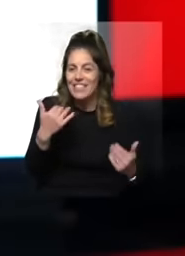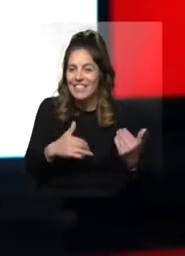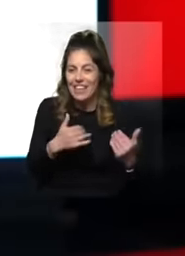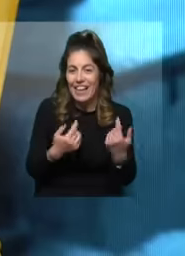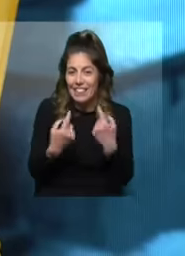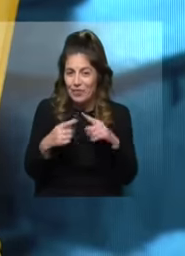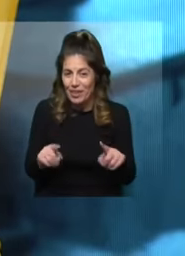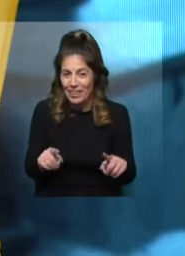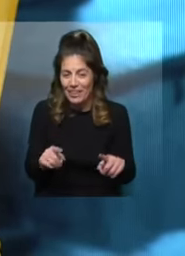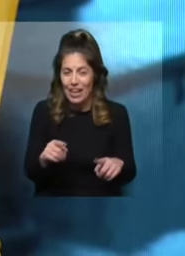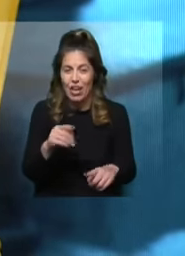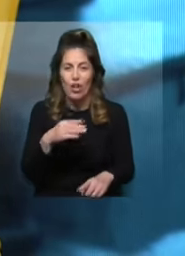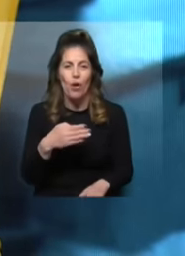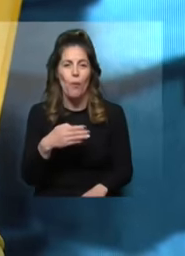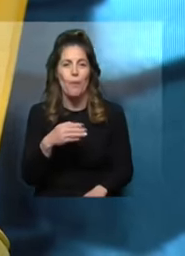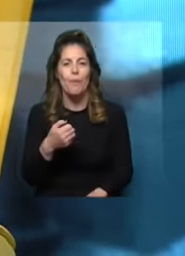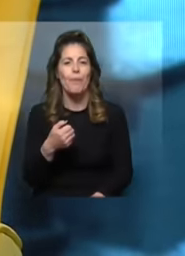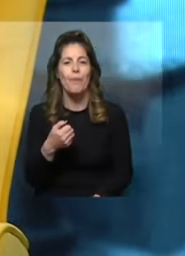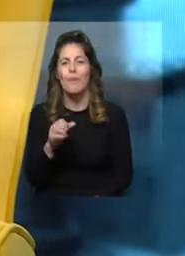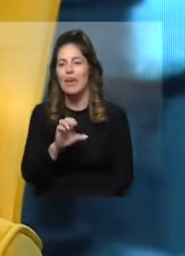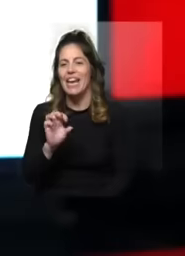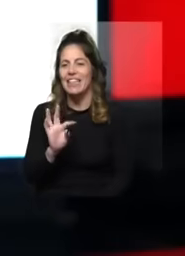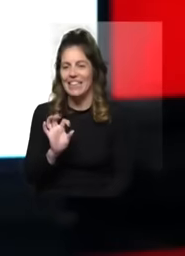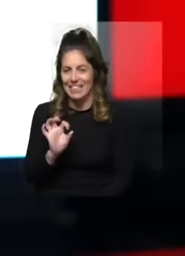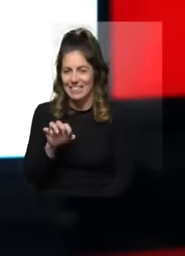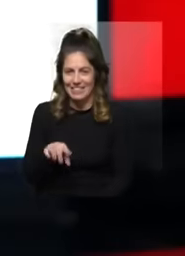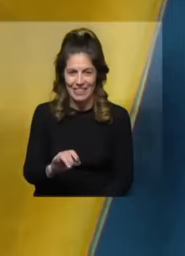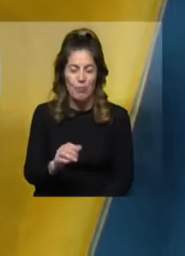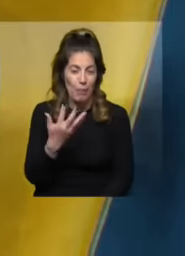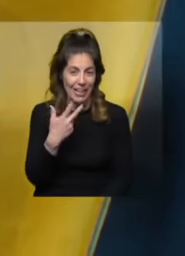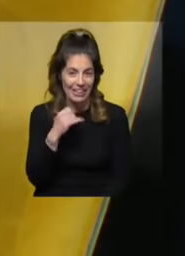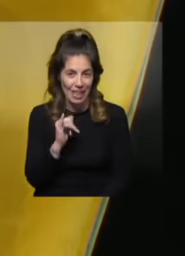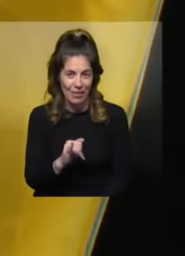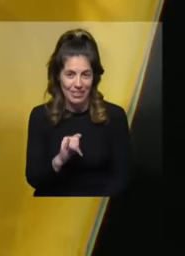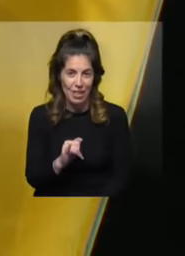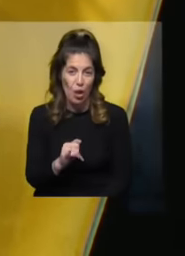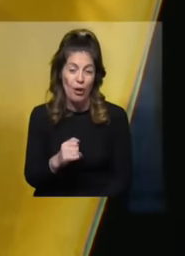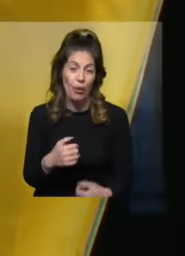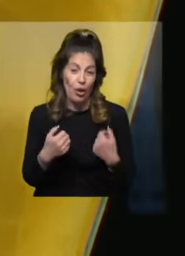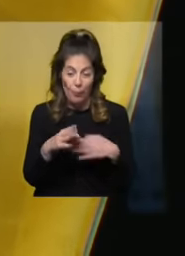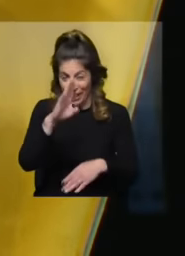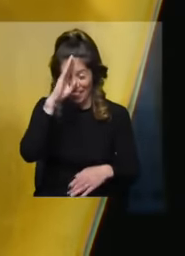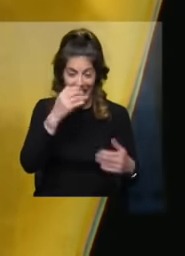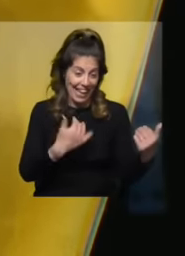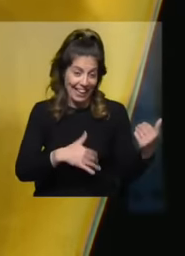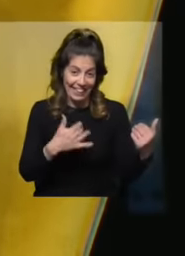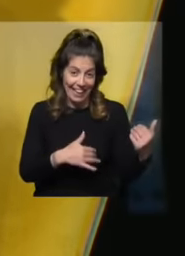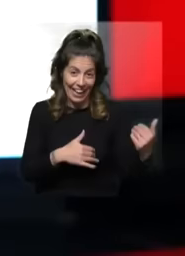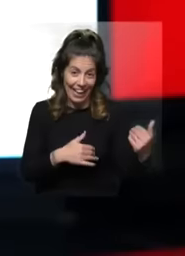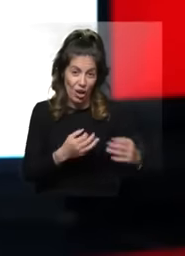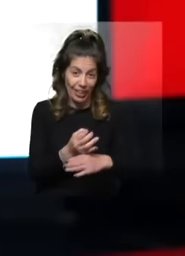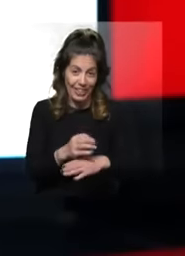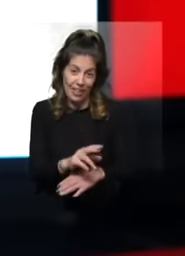Beatles. Bueno, claro, pero me encantaba. Y bueno, cuando íbamos a aprender guitarra, lo primero que te enseñaban eran tres acordes para cantar la samba. Sí, ahí